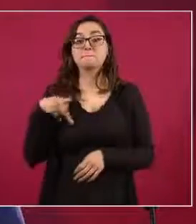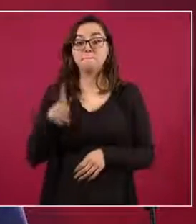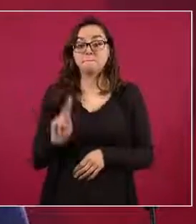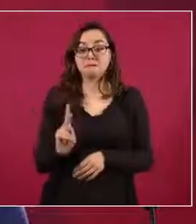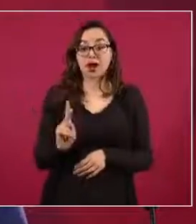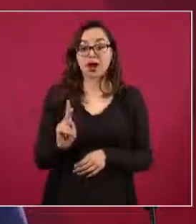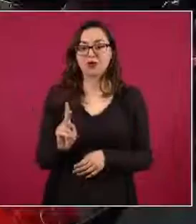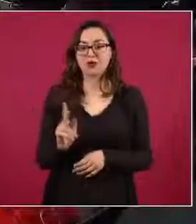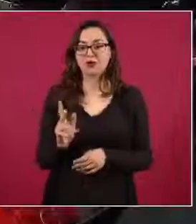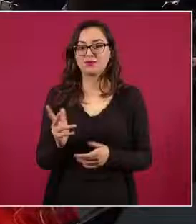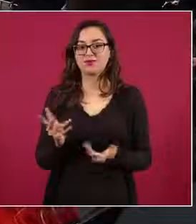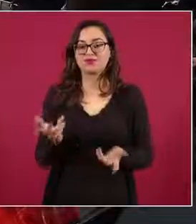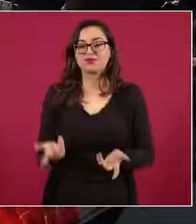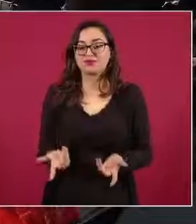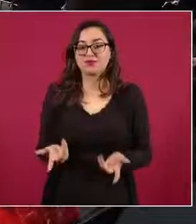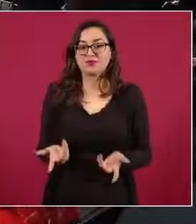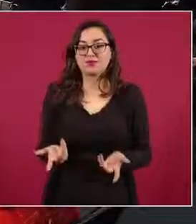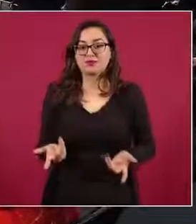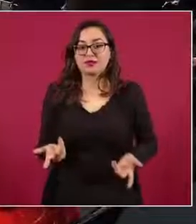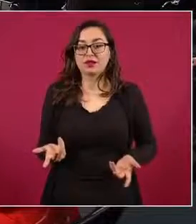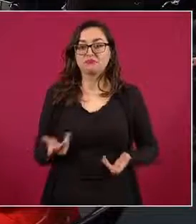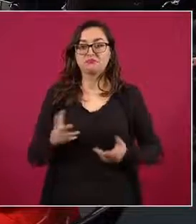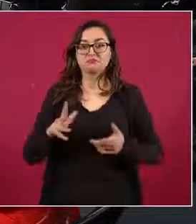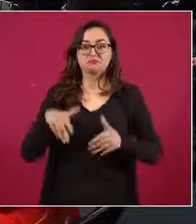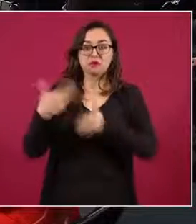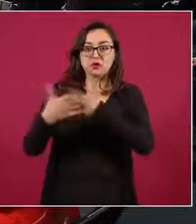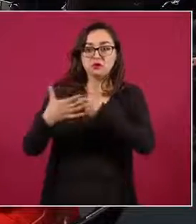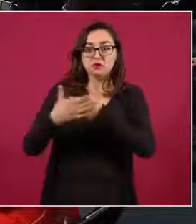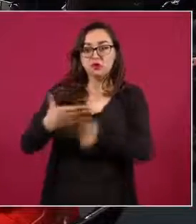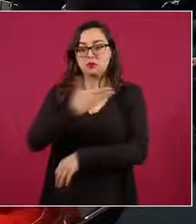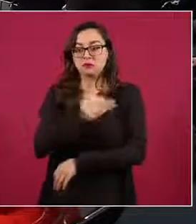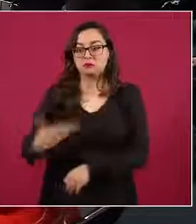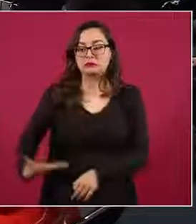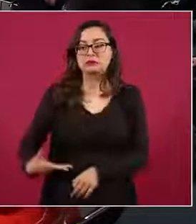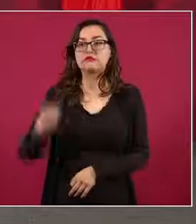un poco lo que ya se hizo durante